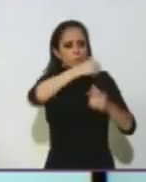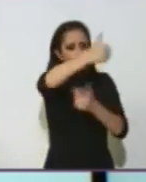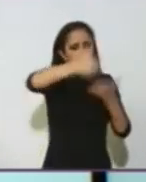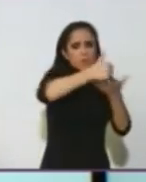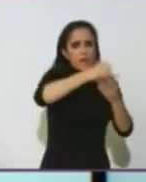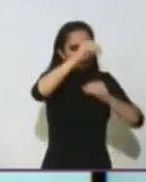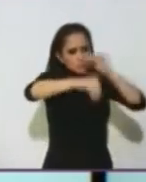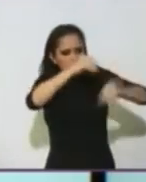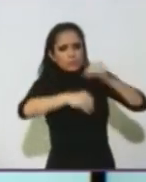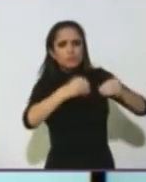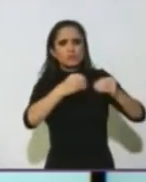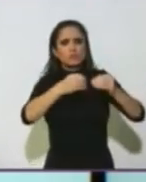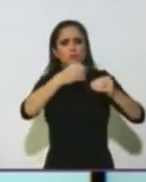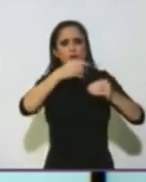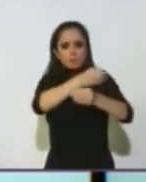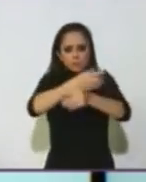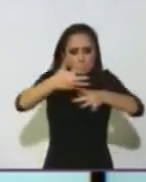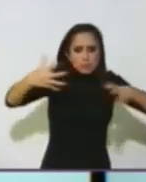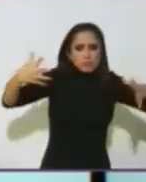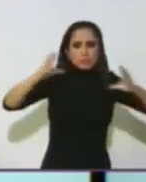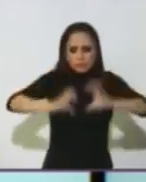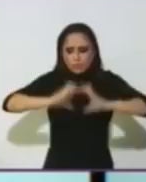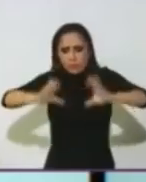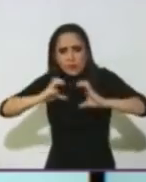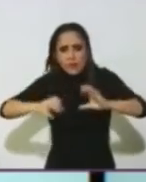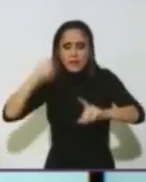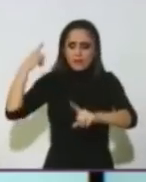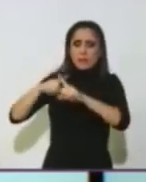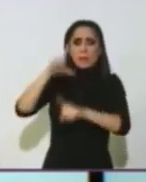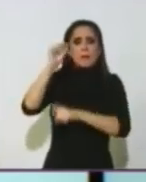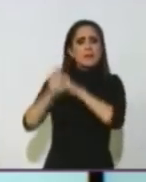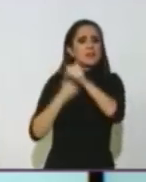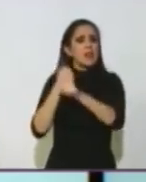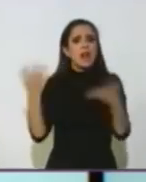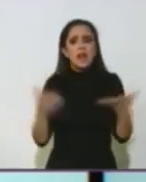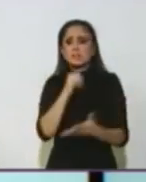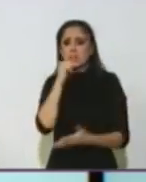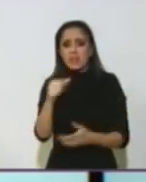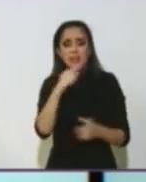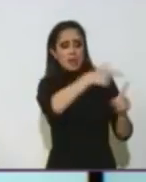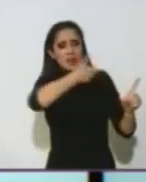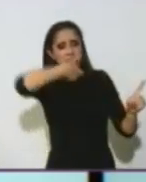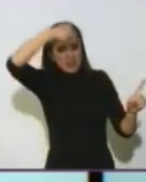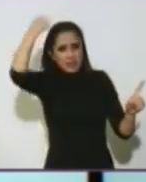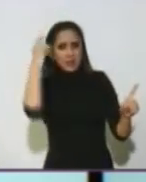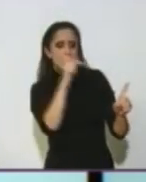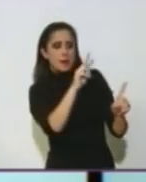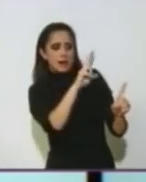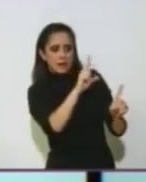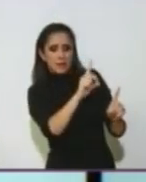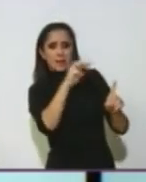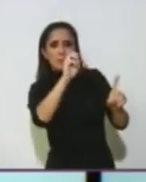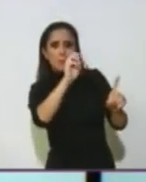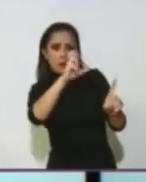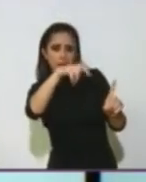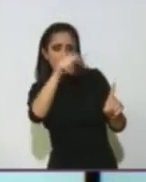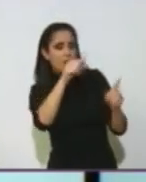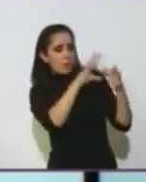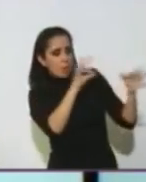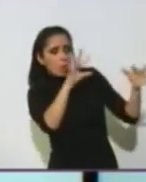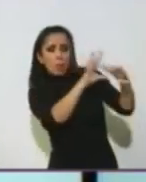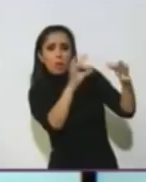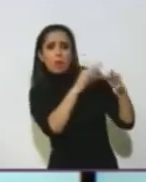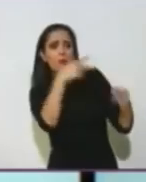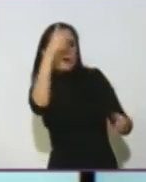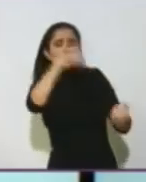política en los últimos 20 años me sorprende que las dos candidatas del perredé y morena vengan a hablar de lo que no han podido